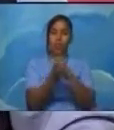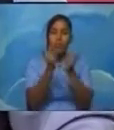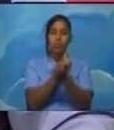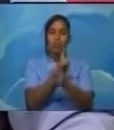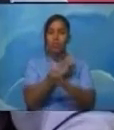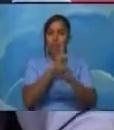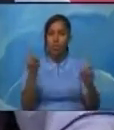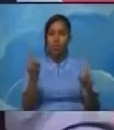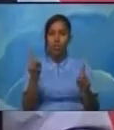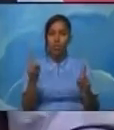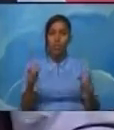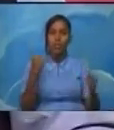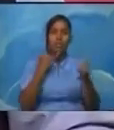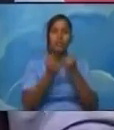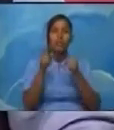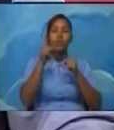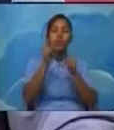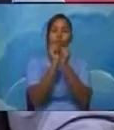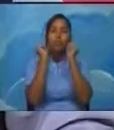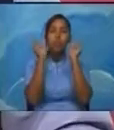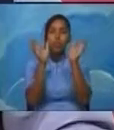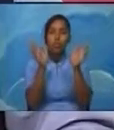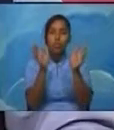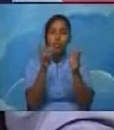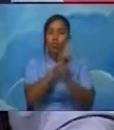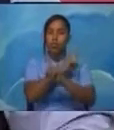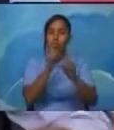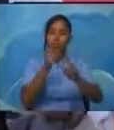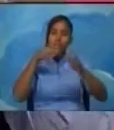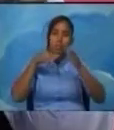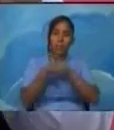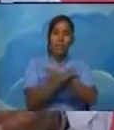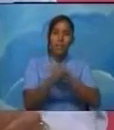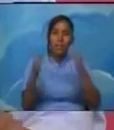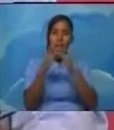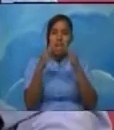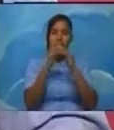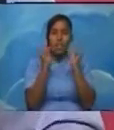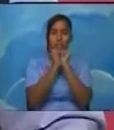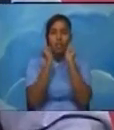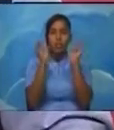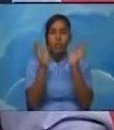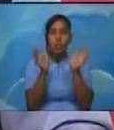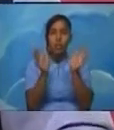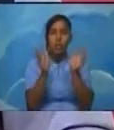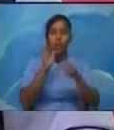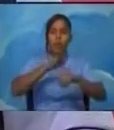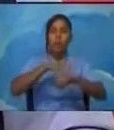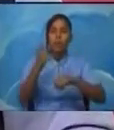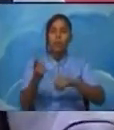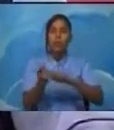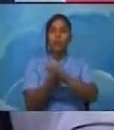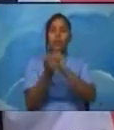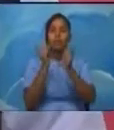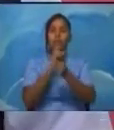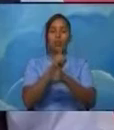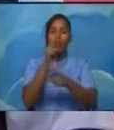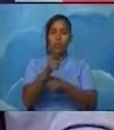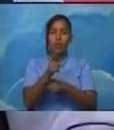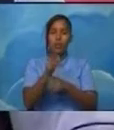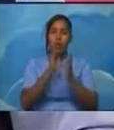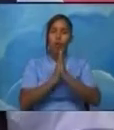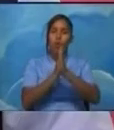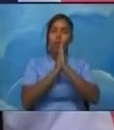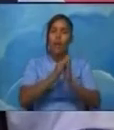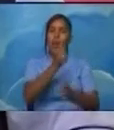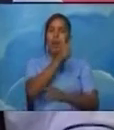a descubrir. No, termina usted convirtiéndose en brujo. No se meta en la casa del brujo allí porque se convierte en brujo. Ore por el